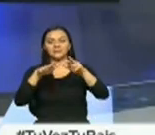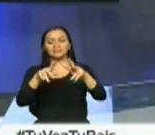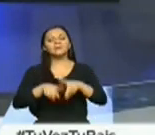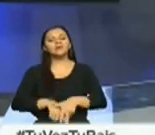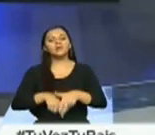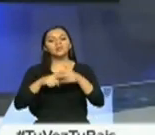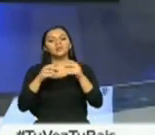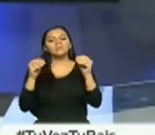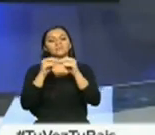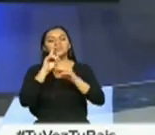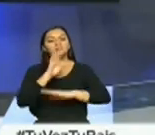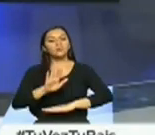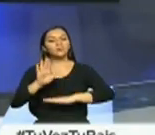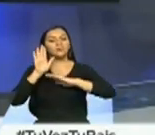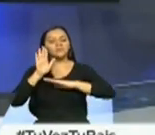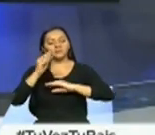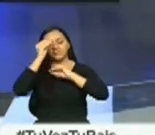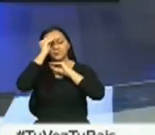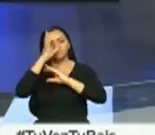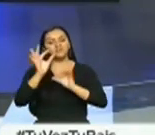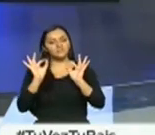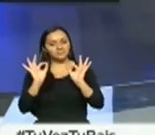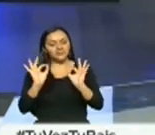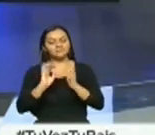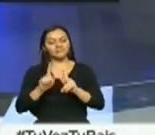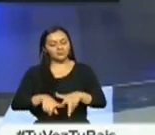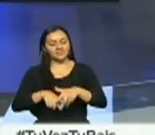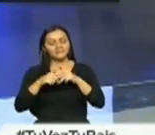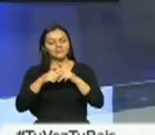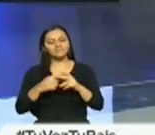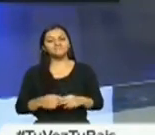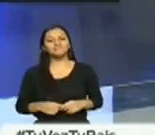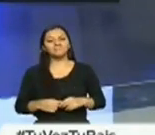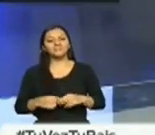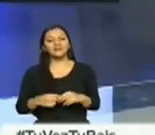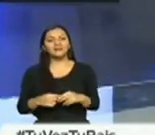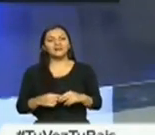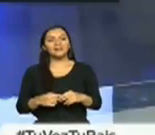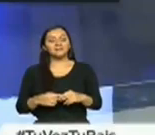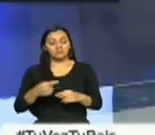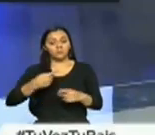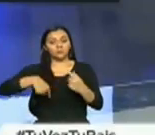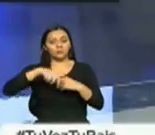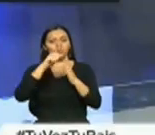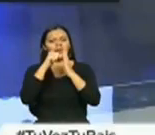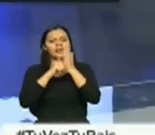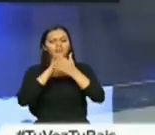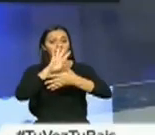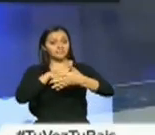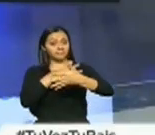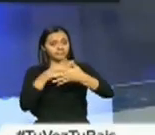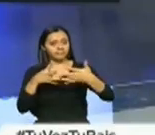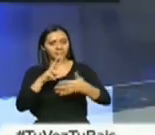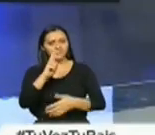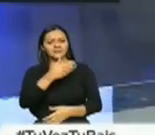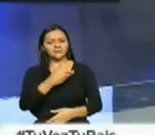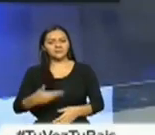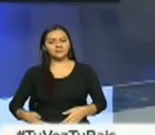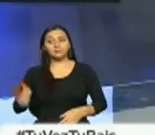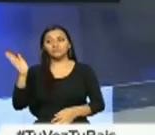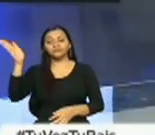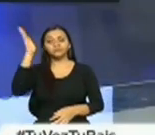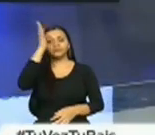con nuestro compromiso de mantenerle bien informado. Iniciamos. Una amplia agenda cumple el vicepresidente Jorge